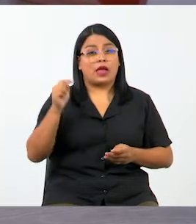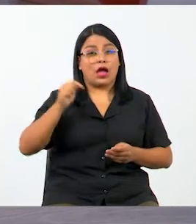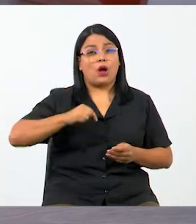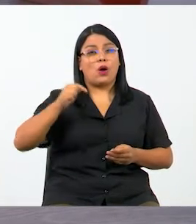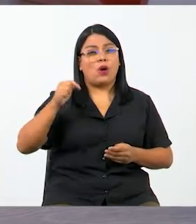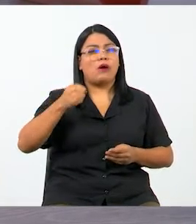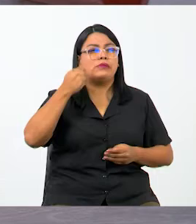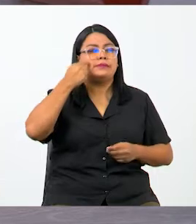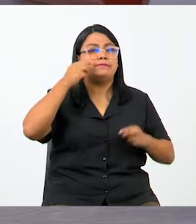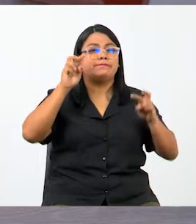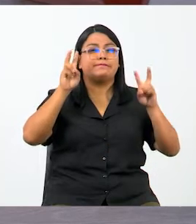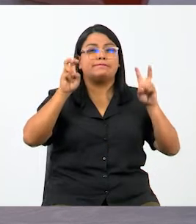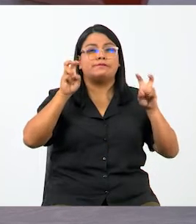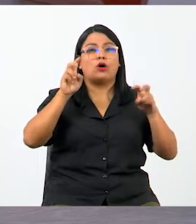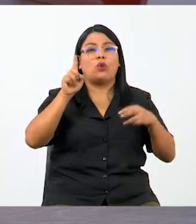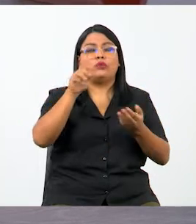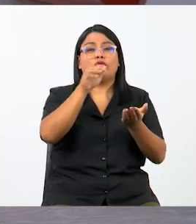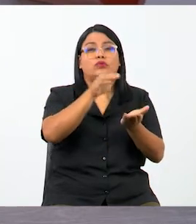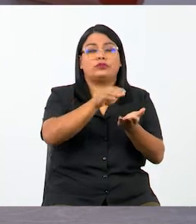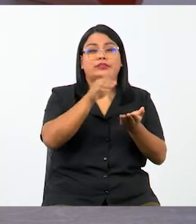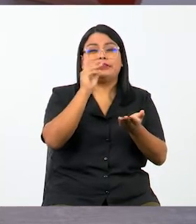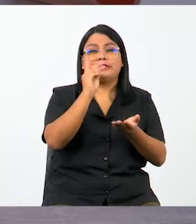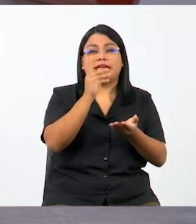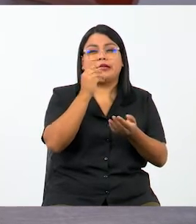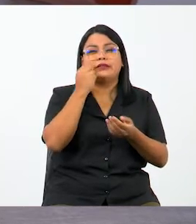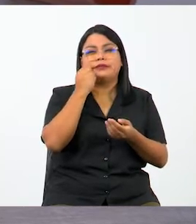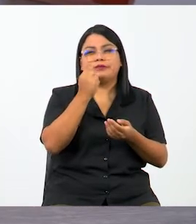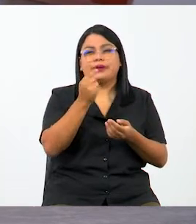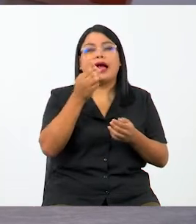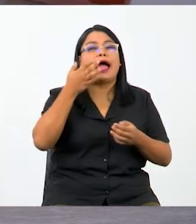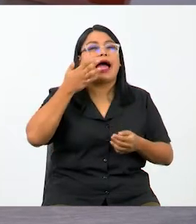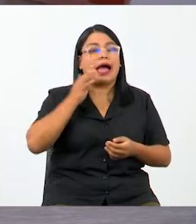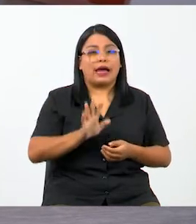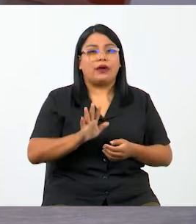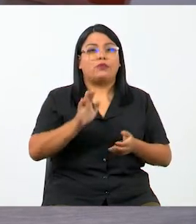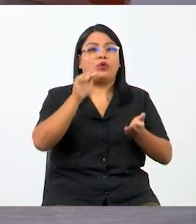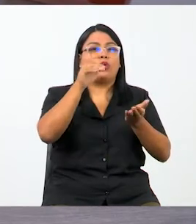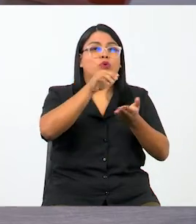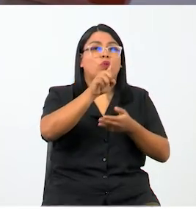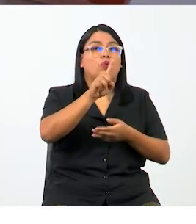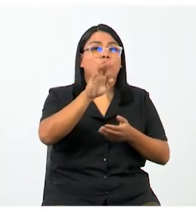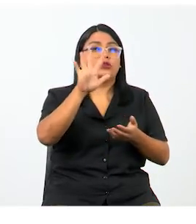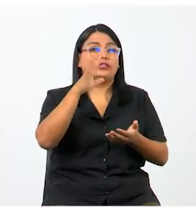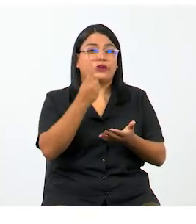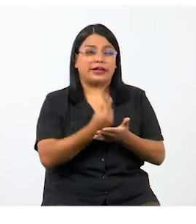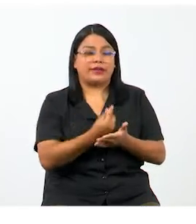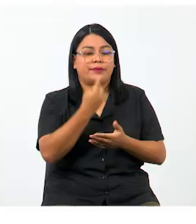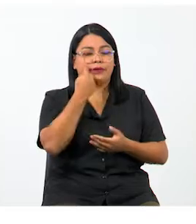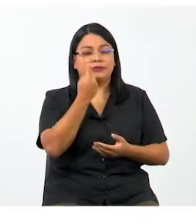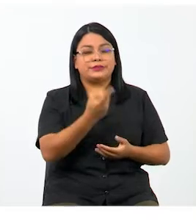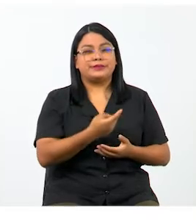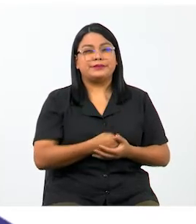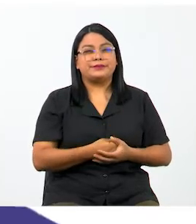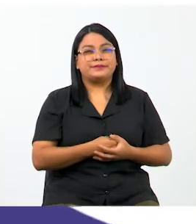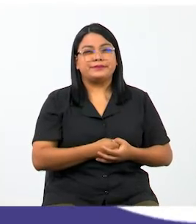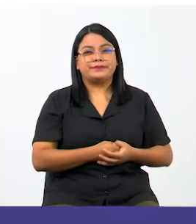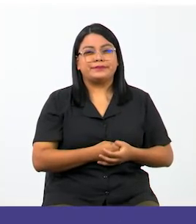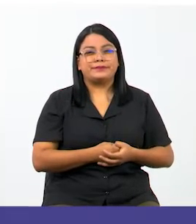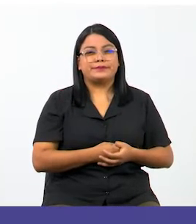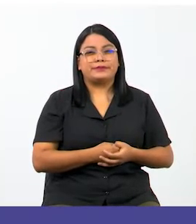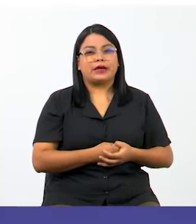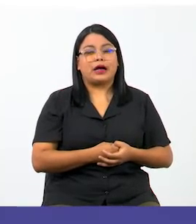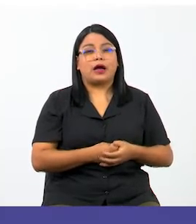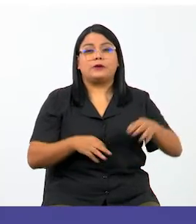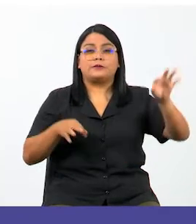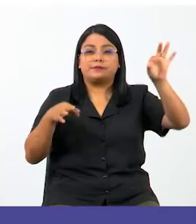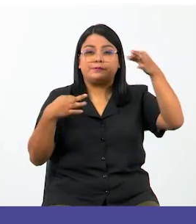unidad didáctica, tomando como ejemplo la unidad 1 de quinto grado. Veamos. Vamos a encontrar en esta página